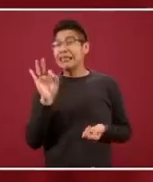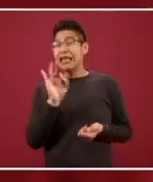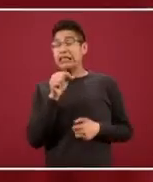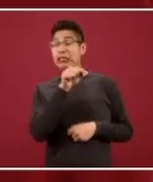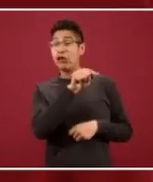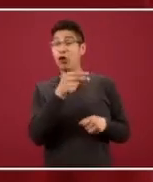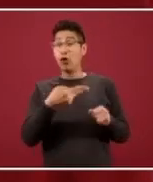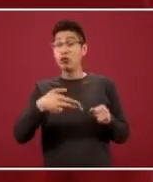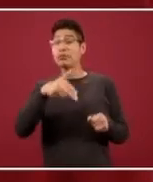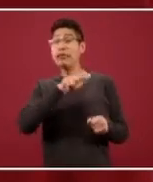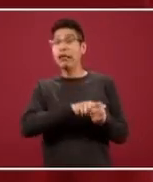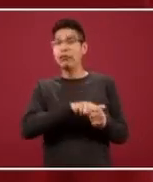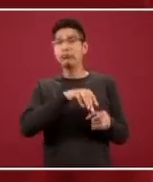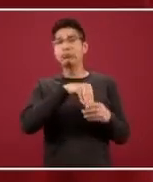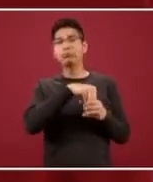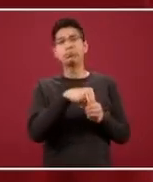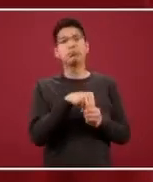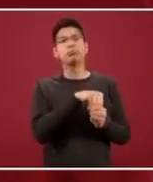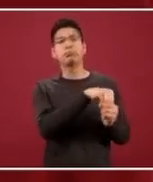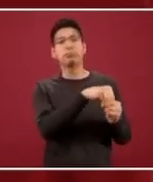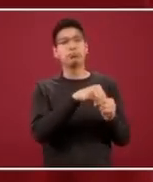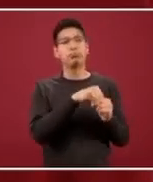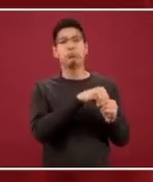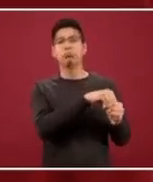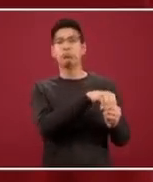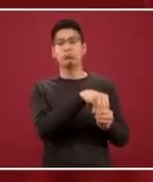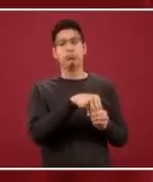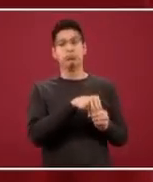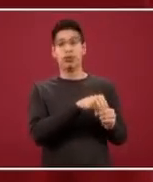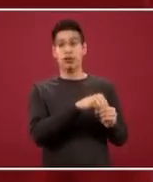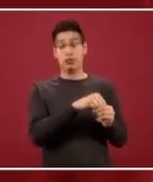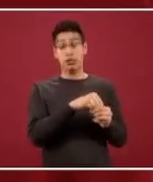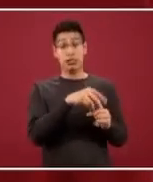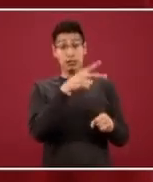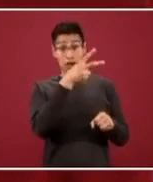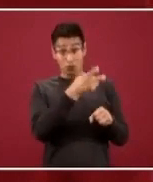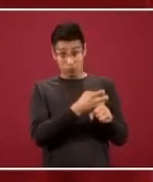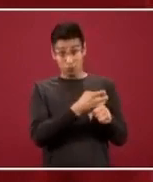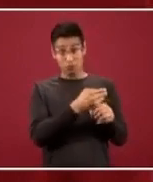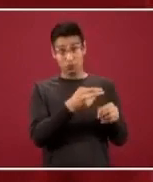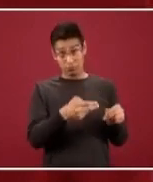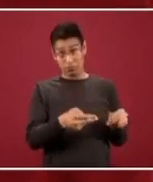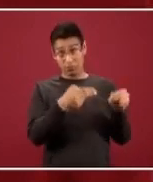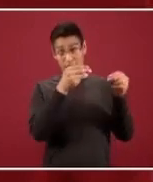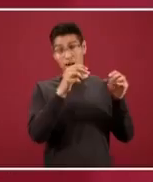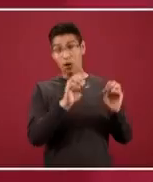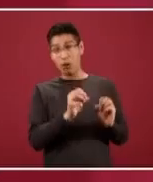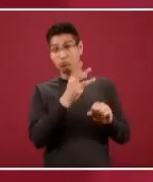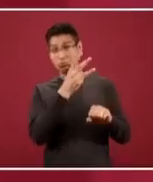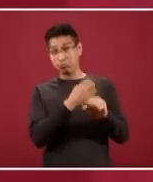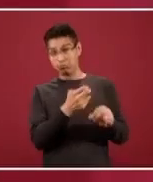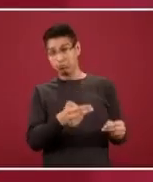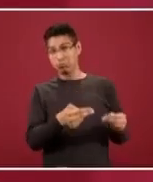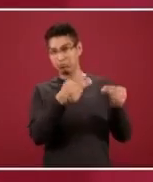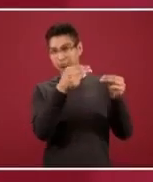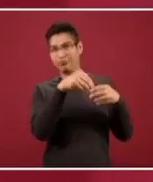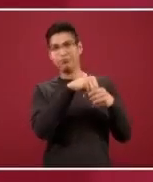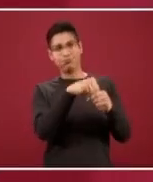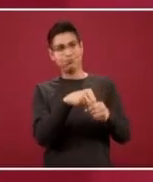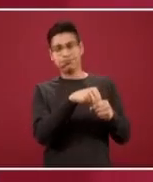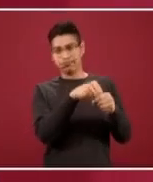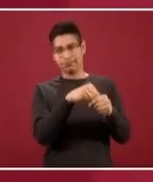sobrecargando los hospitales de segundo nivel o de tercer nivel, como el INER, de alta especialidad,